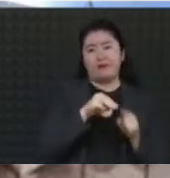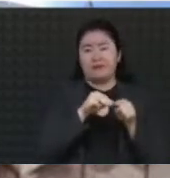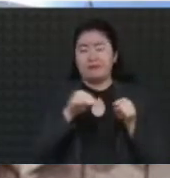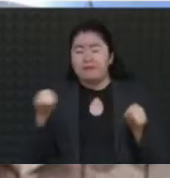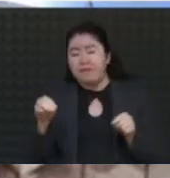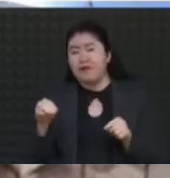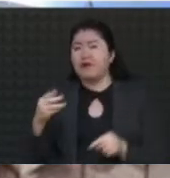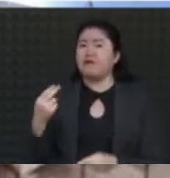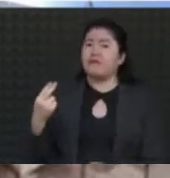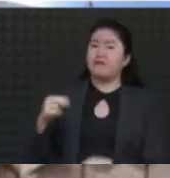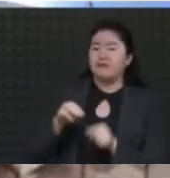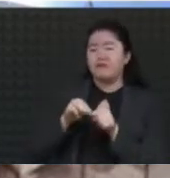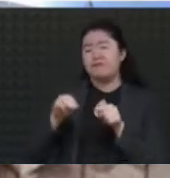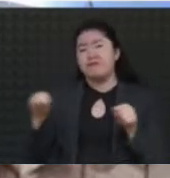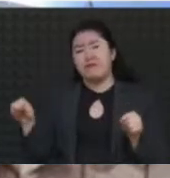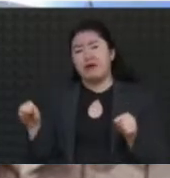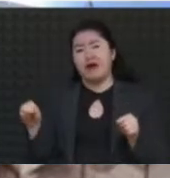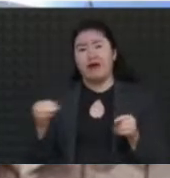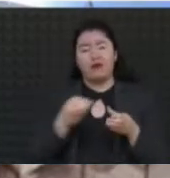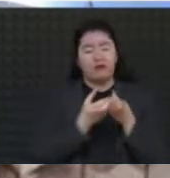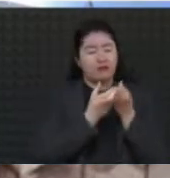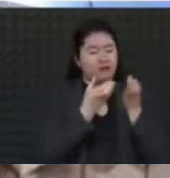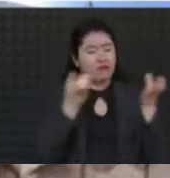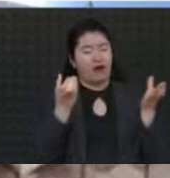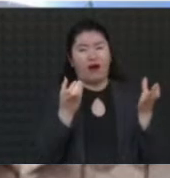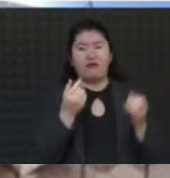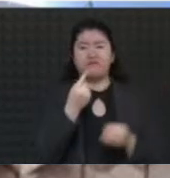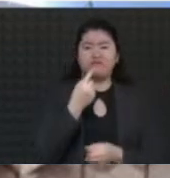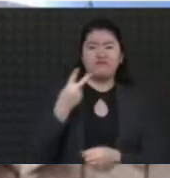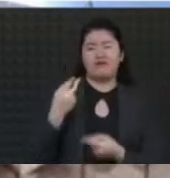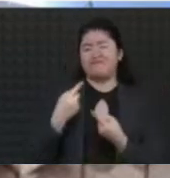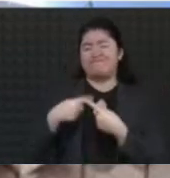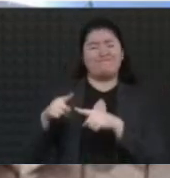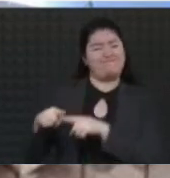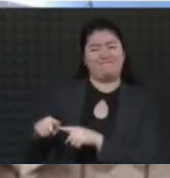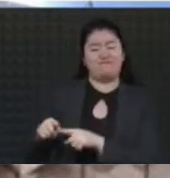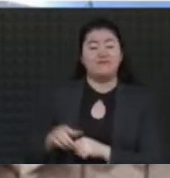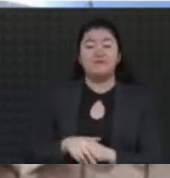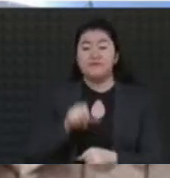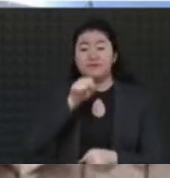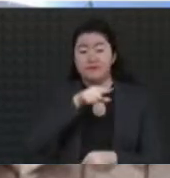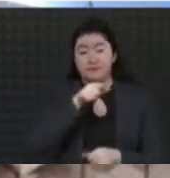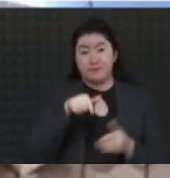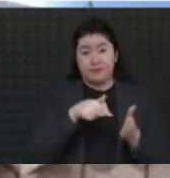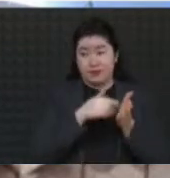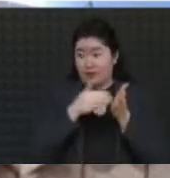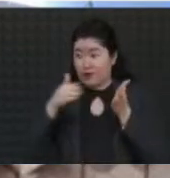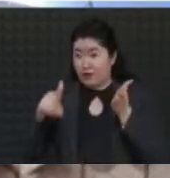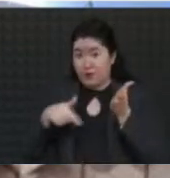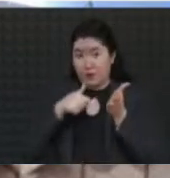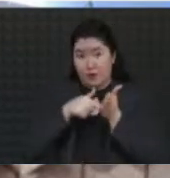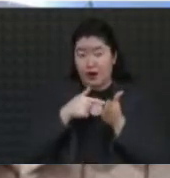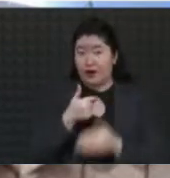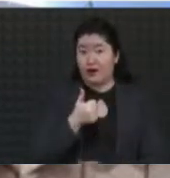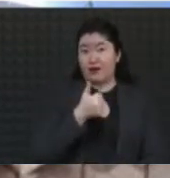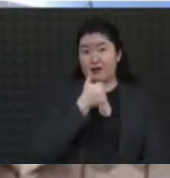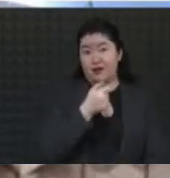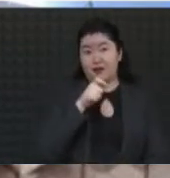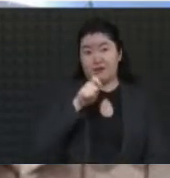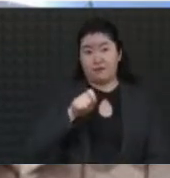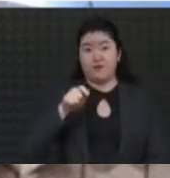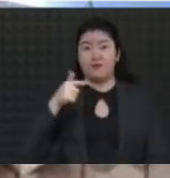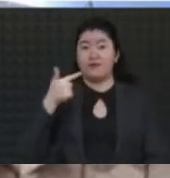con 3 traves, es decir, hay diferentes configuraciones a lo largo de los 6.7 kilómetros de tramo elevado